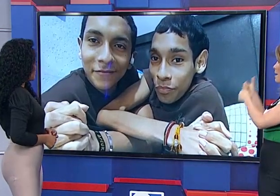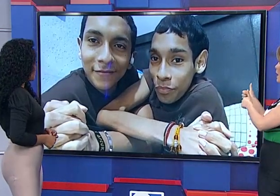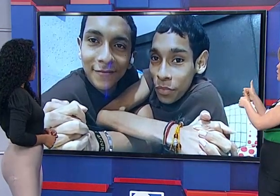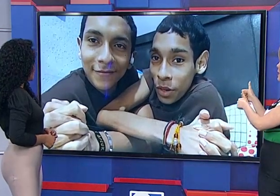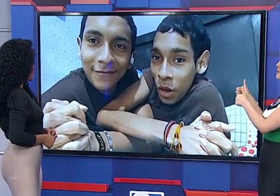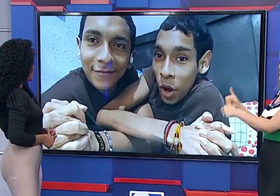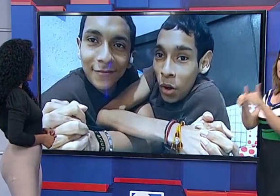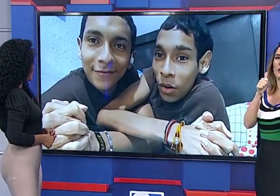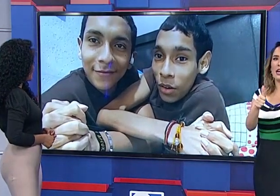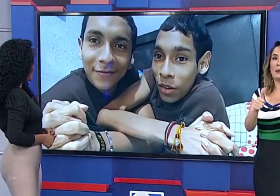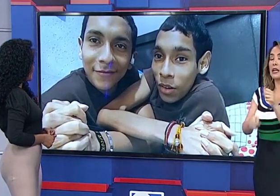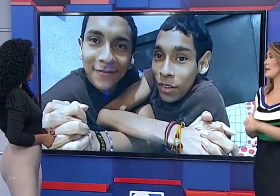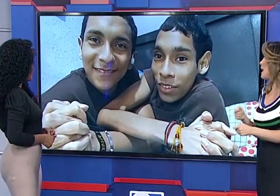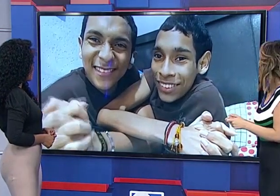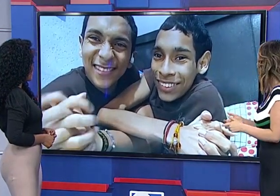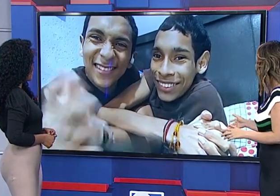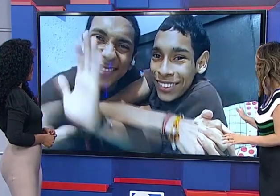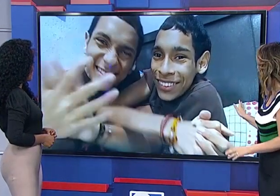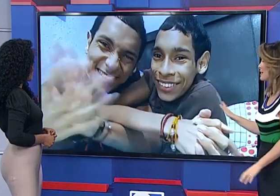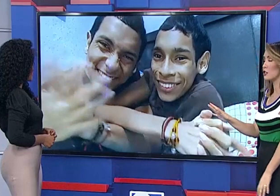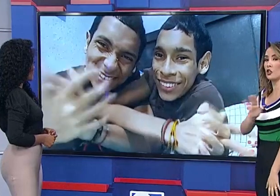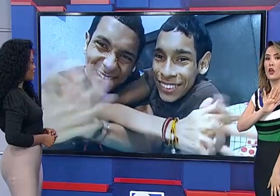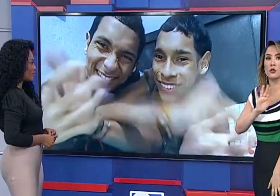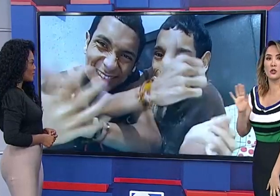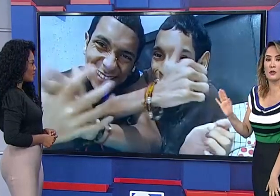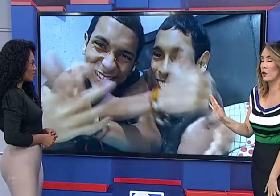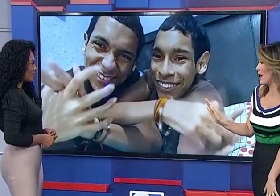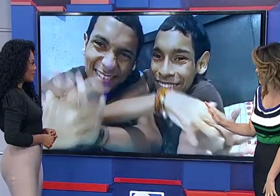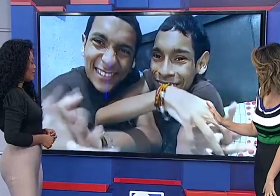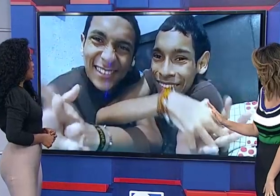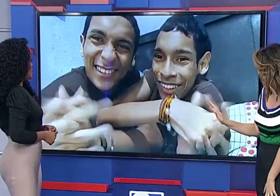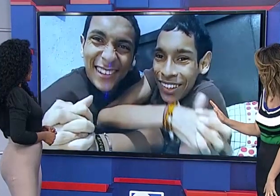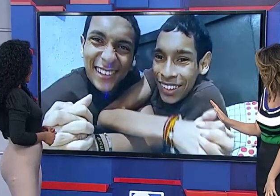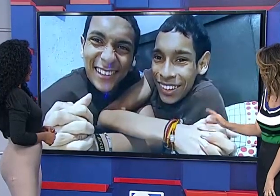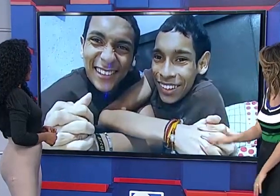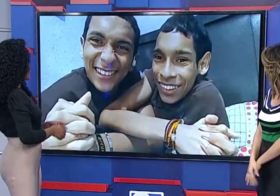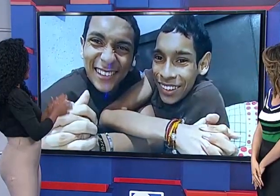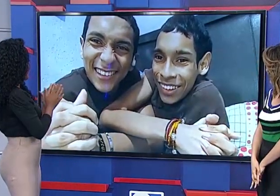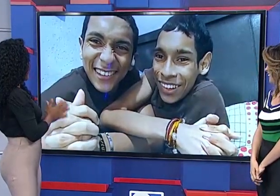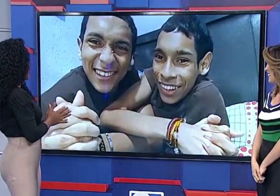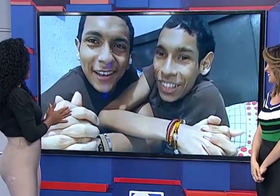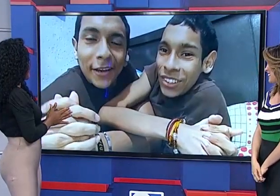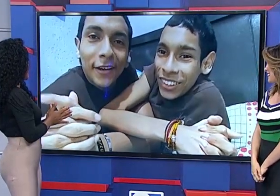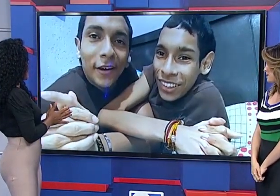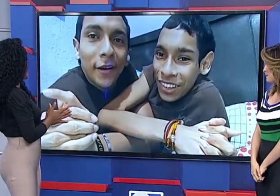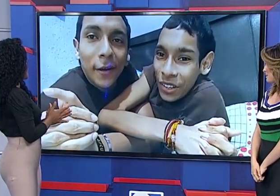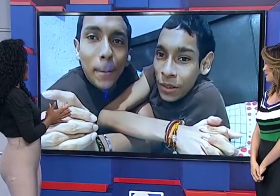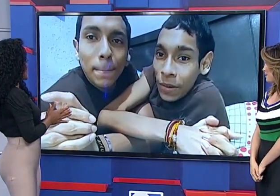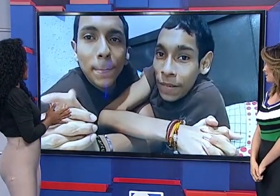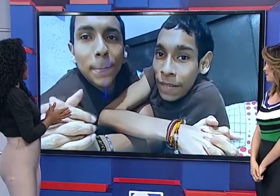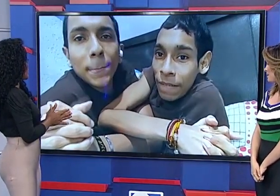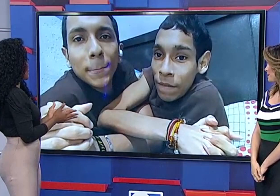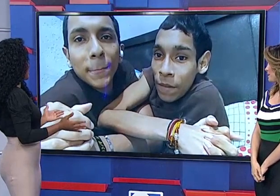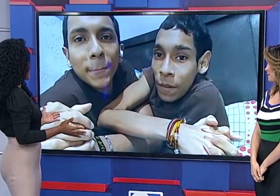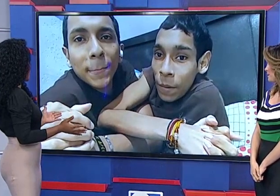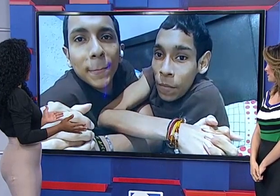que aplausos para ustedes, pulgares para arriba, síganlos en redes sociales que son todos unos influencers. Chicos, entonces ahora listos para